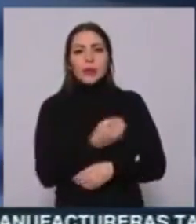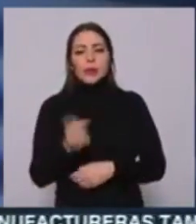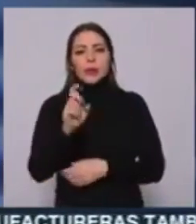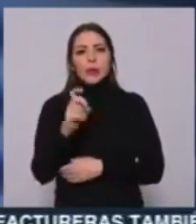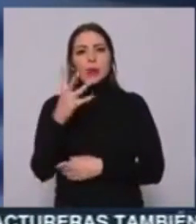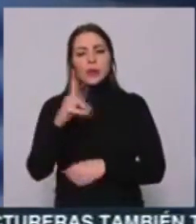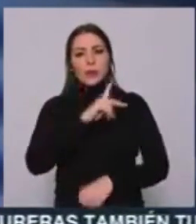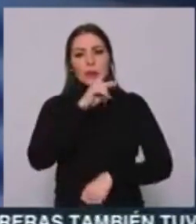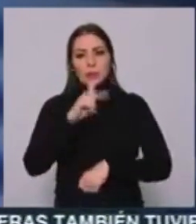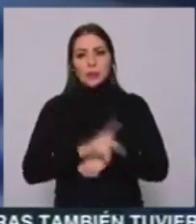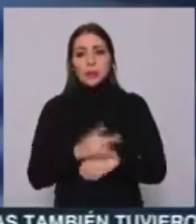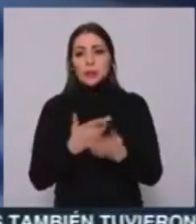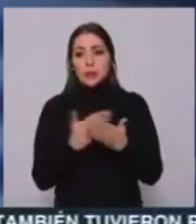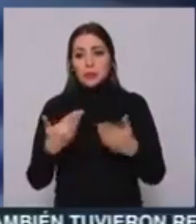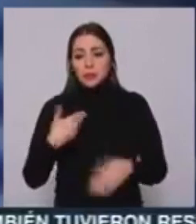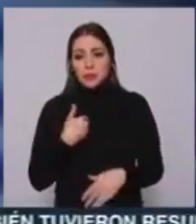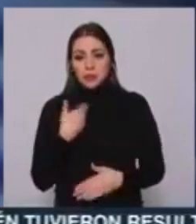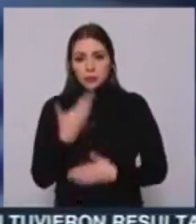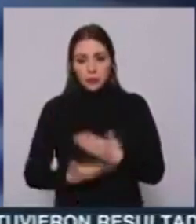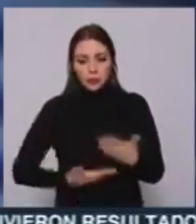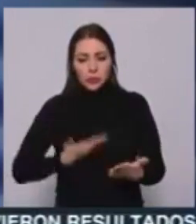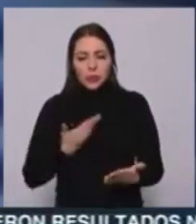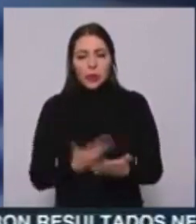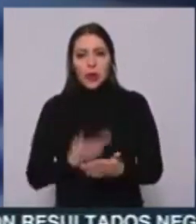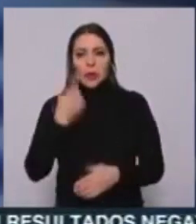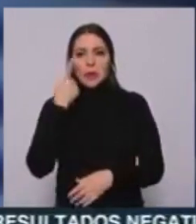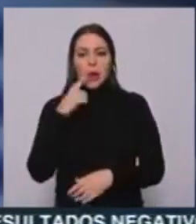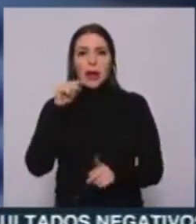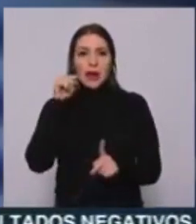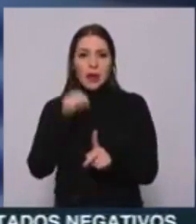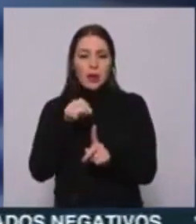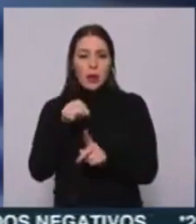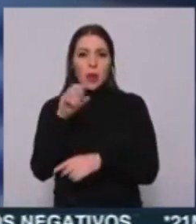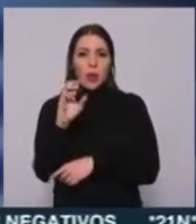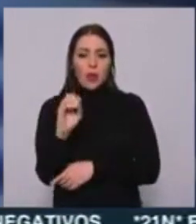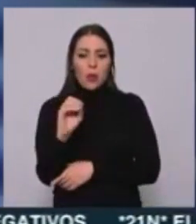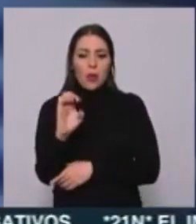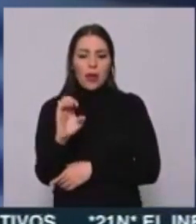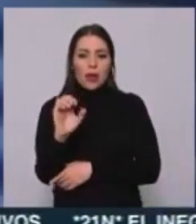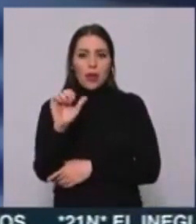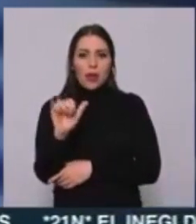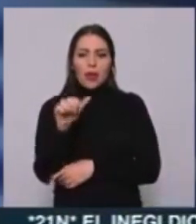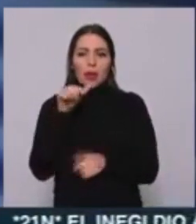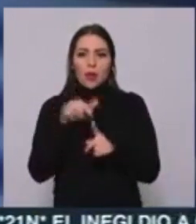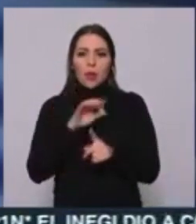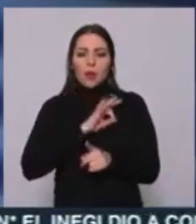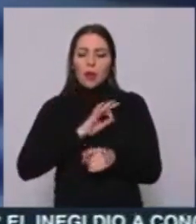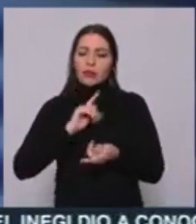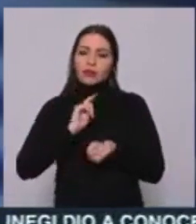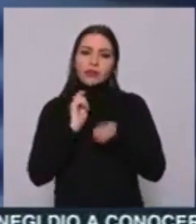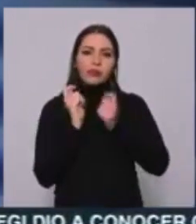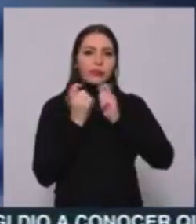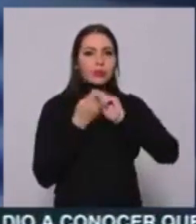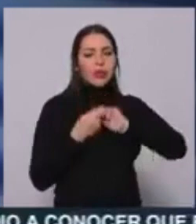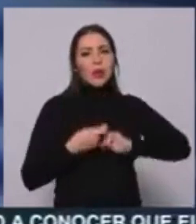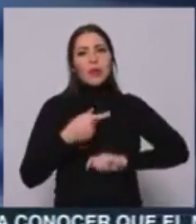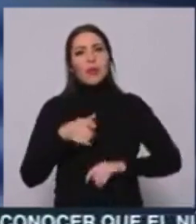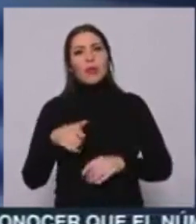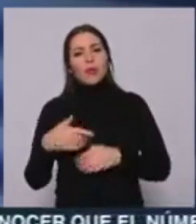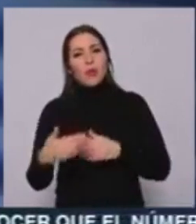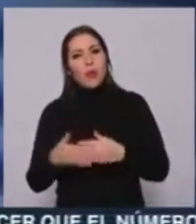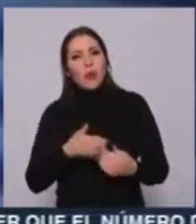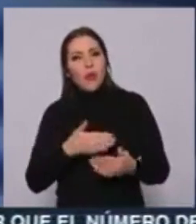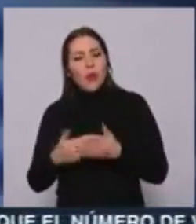precisamente es de revitalizar la OEA, de hacerla una organización moderna, eficiente, que